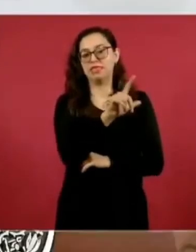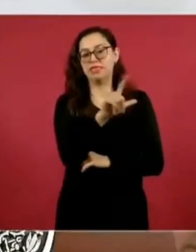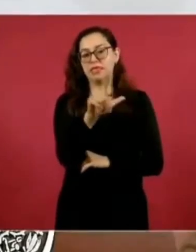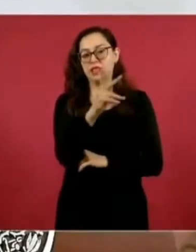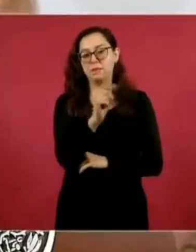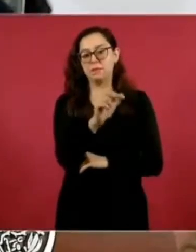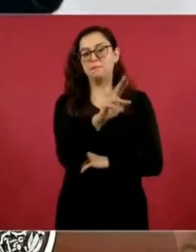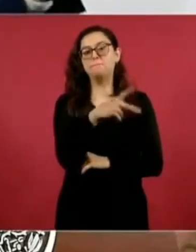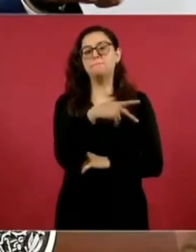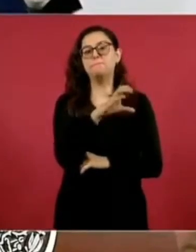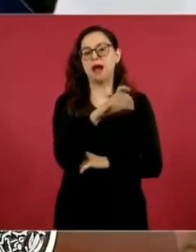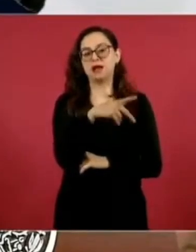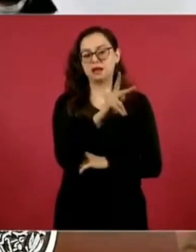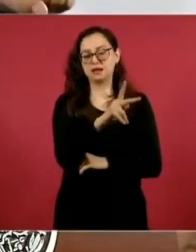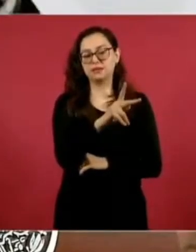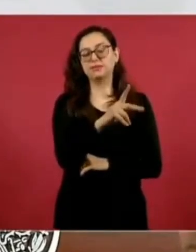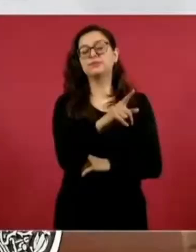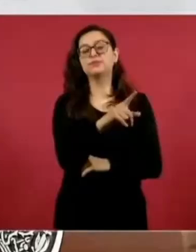y